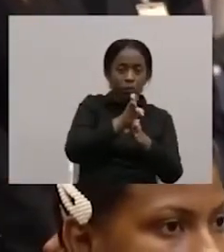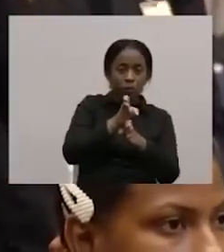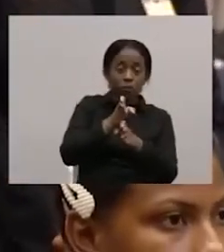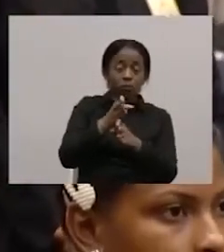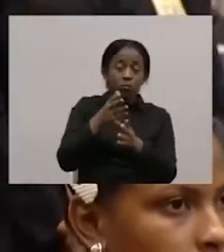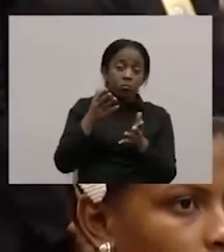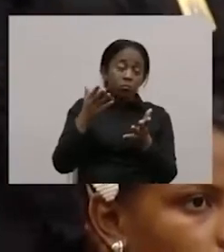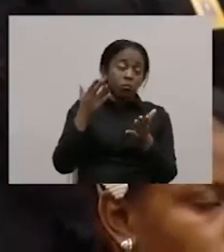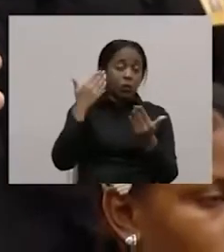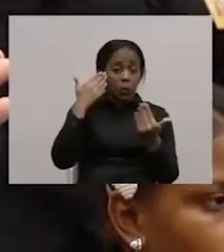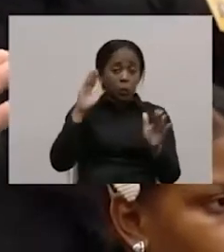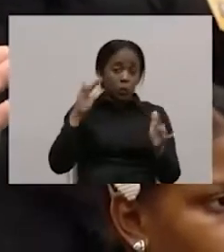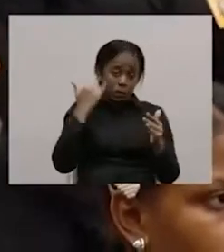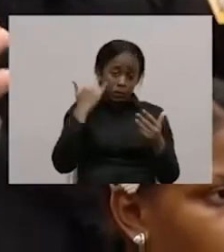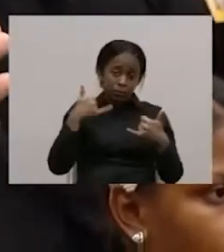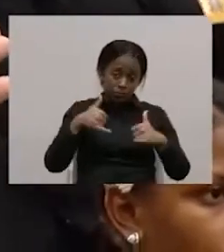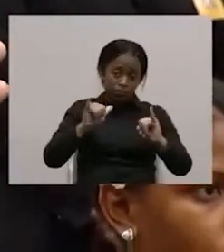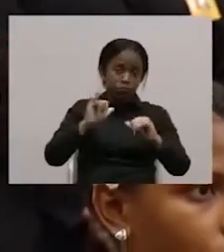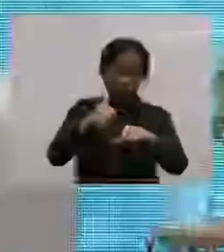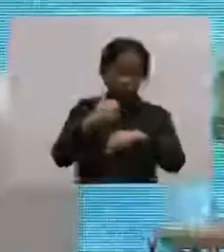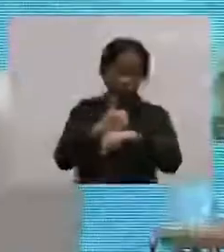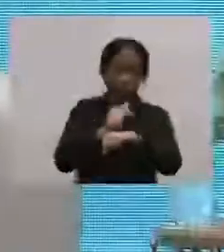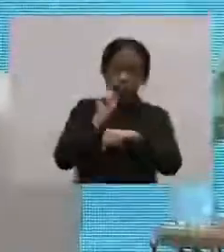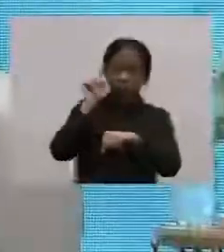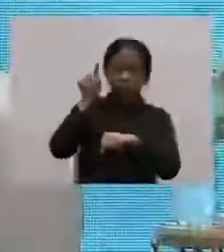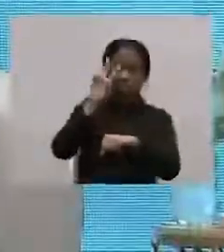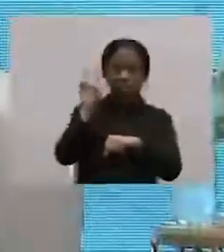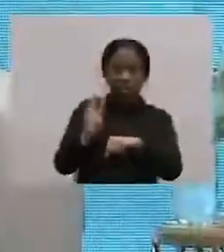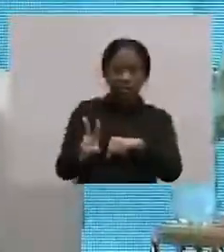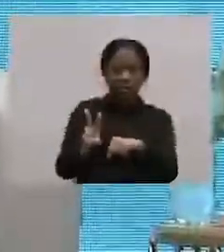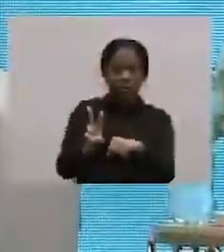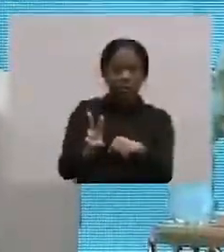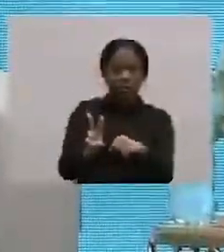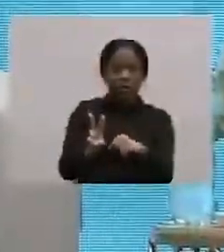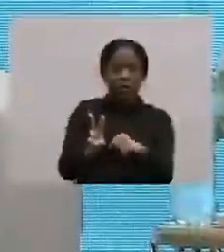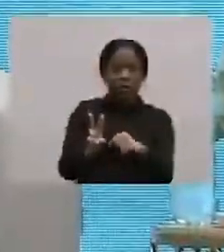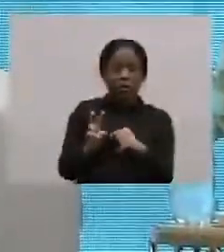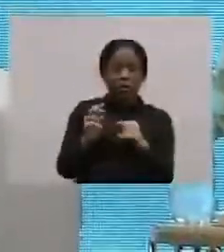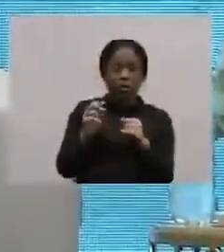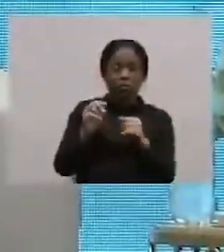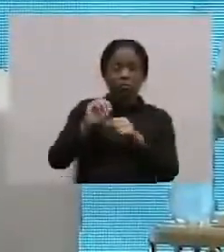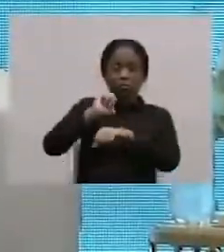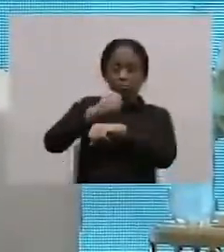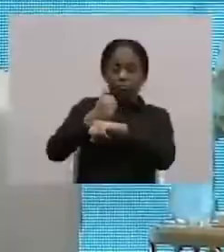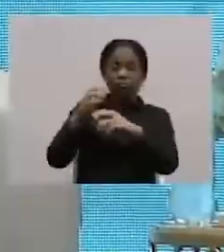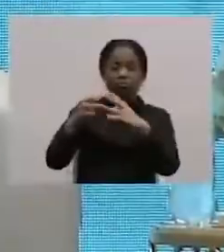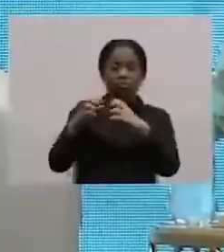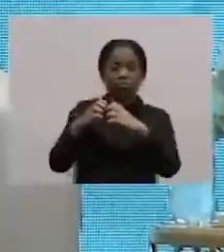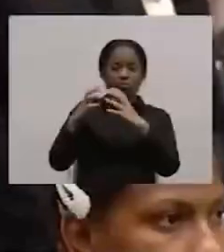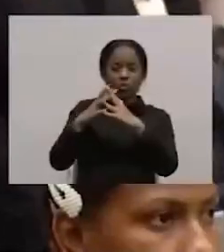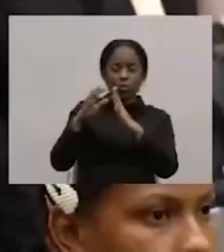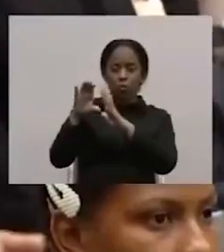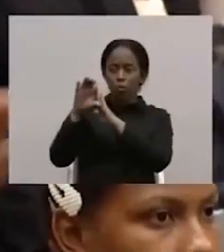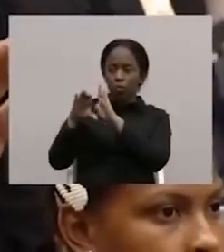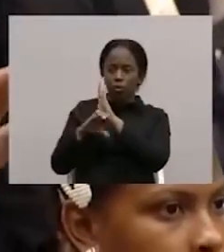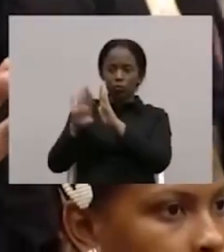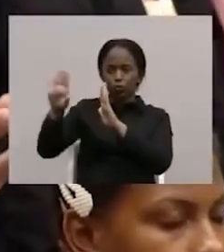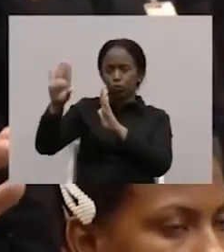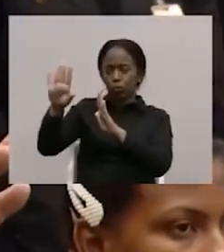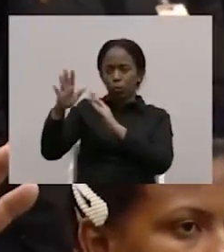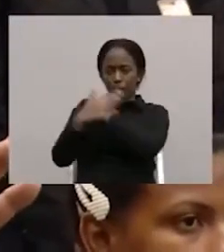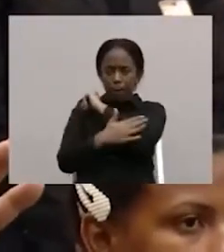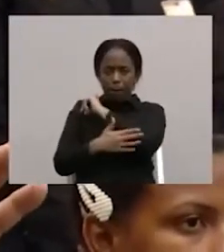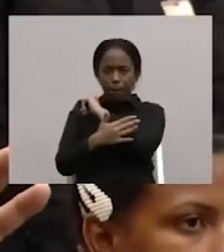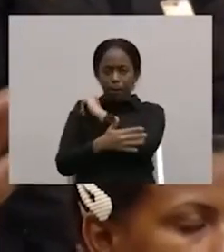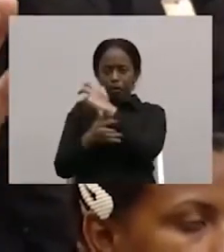no sé si todavía se mantiene, por ejemplo, en Venezuela estaba establecido en la Constitución de la República que todas las